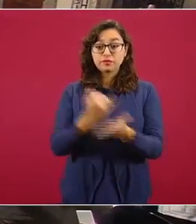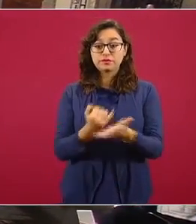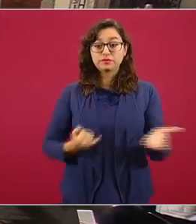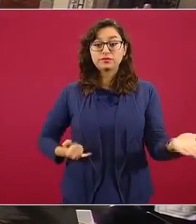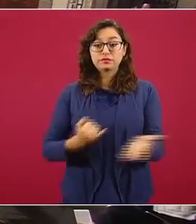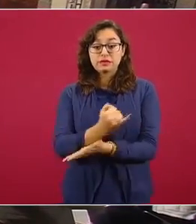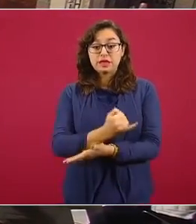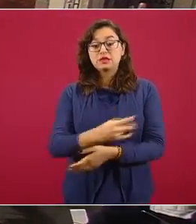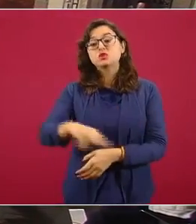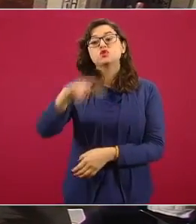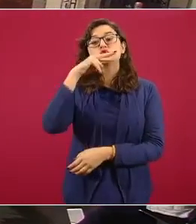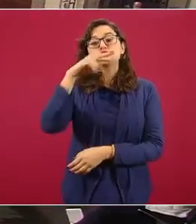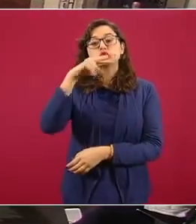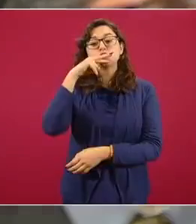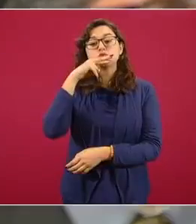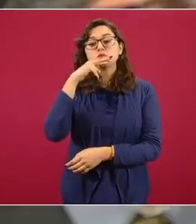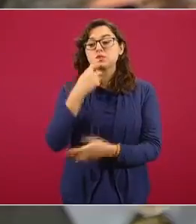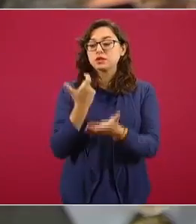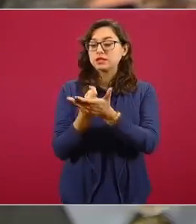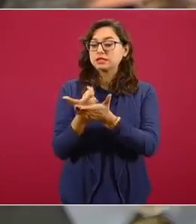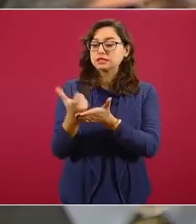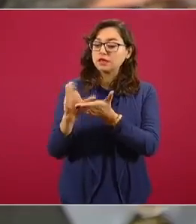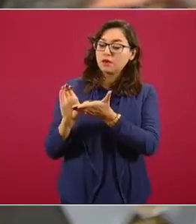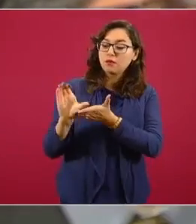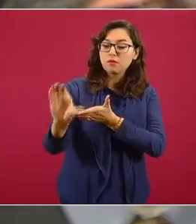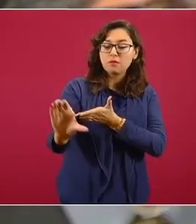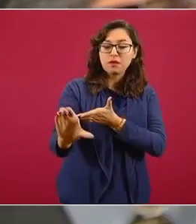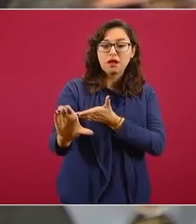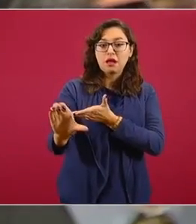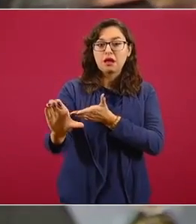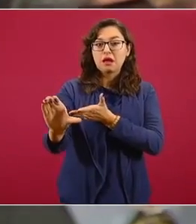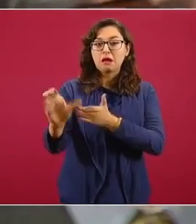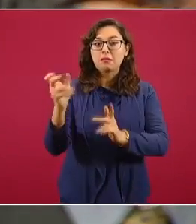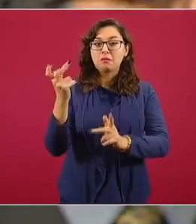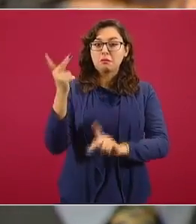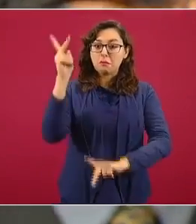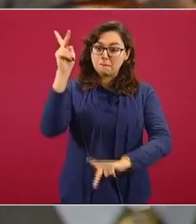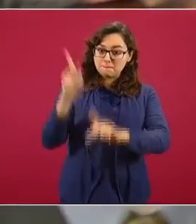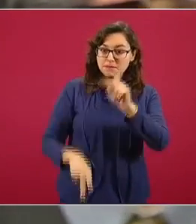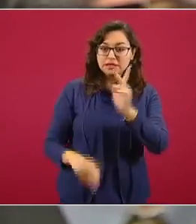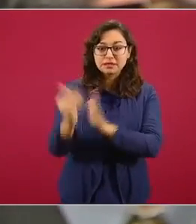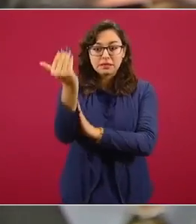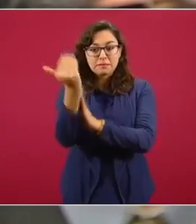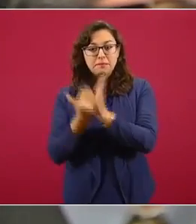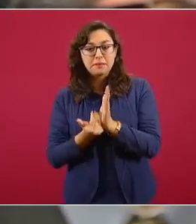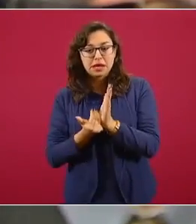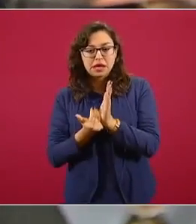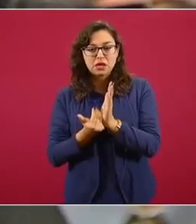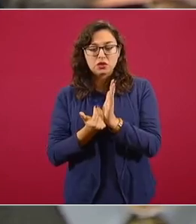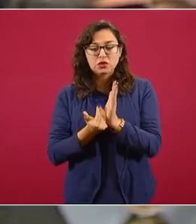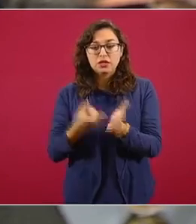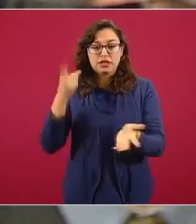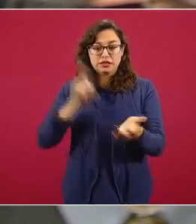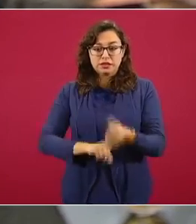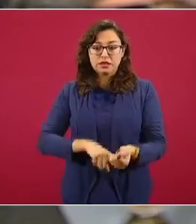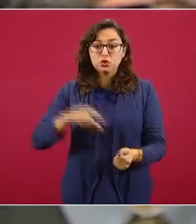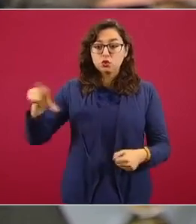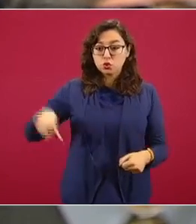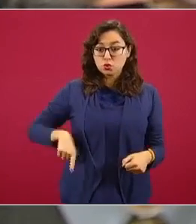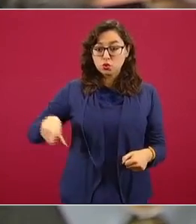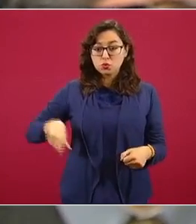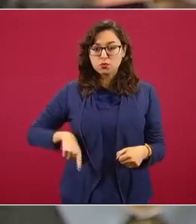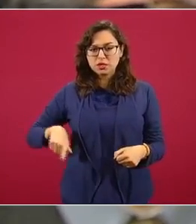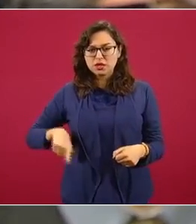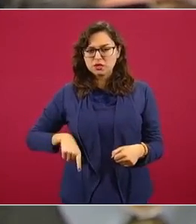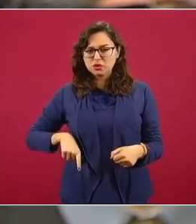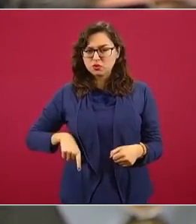aguinaldos, se habla de que hubo un recorte para ciertos sectores dentro de la estructura.